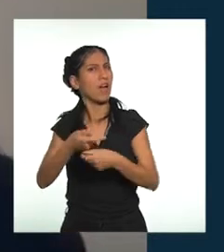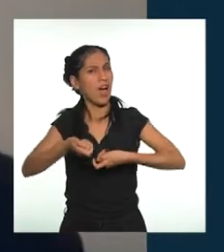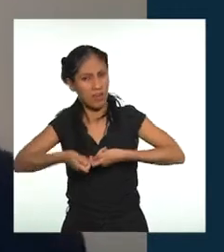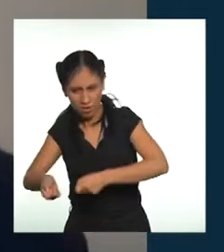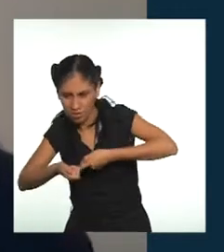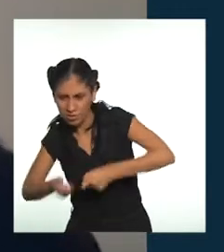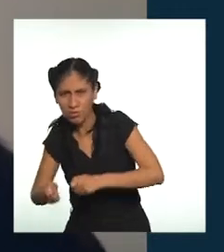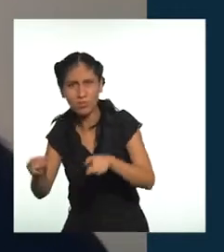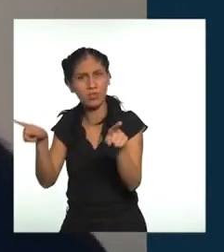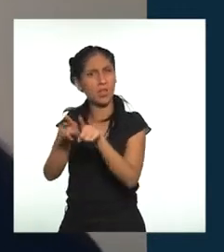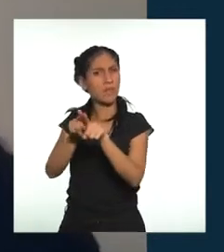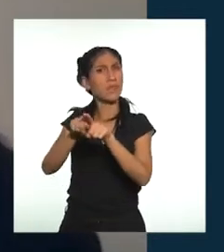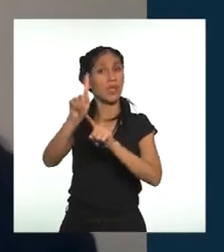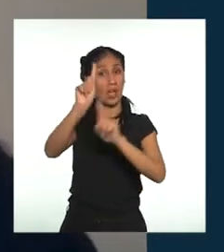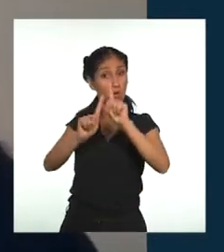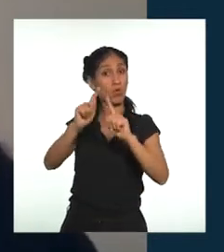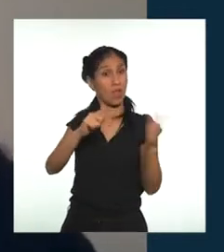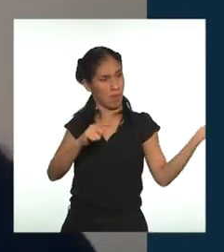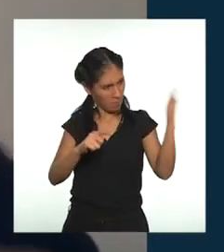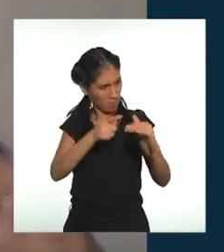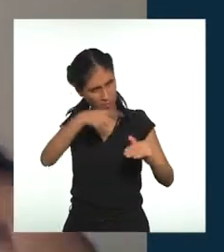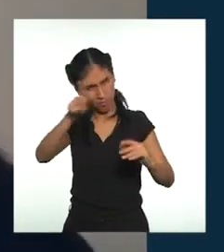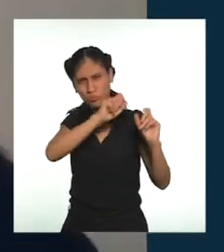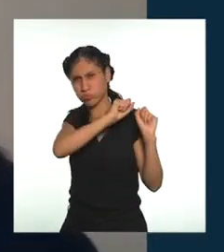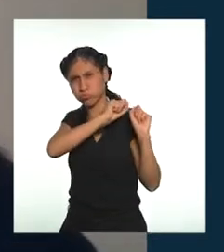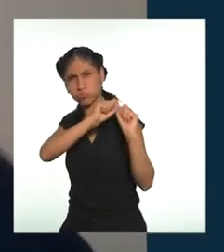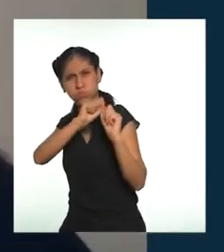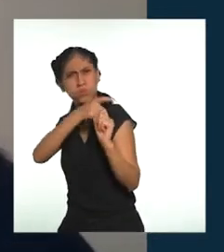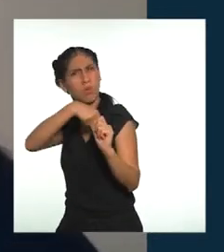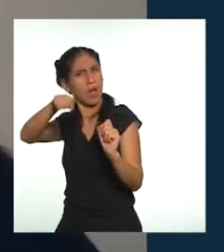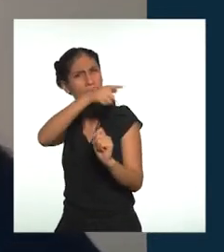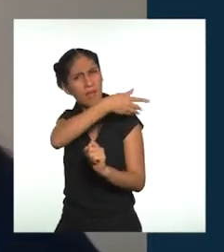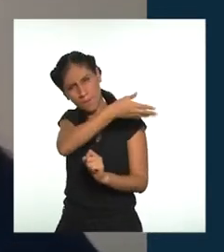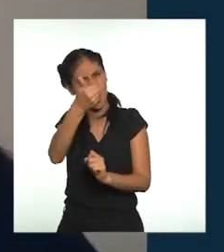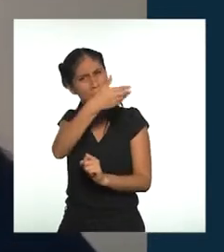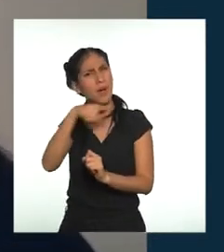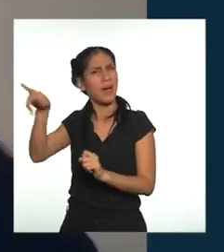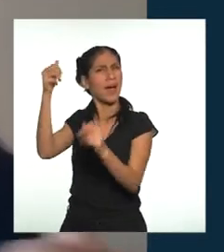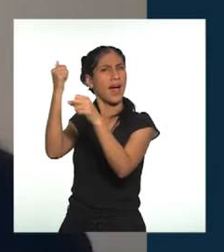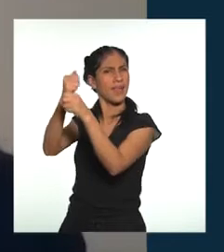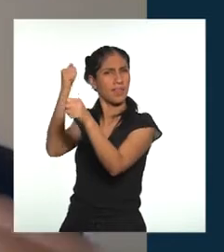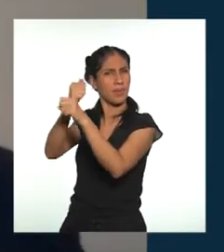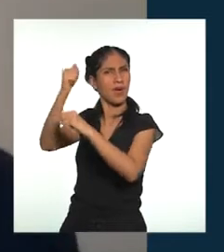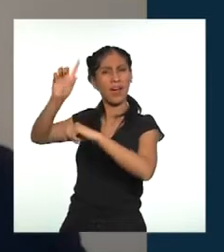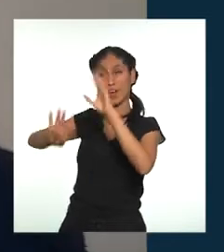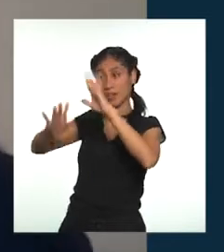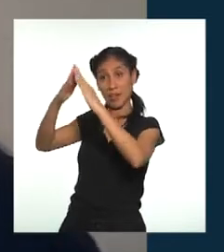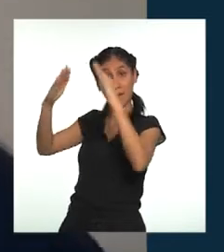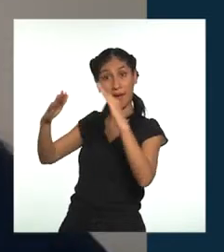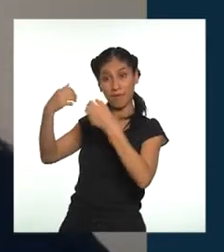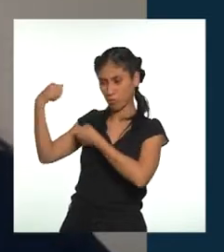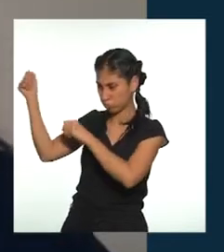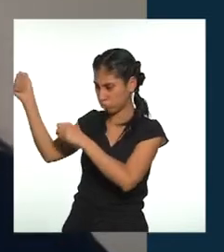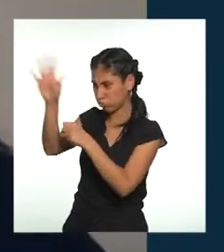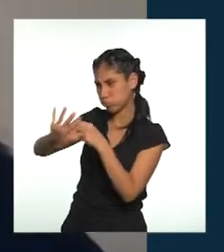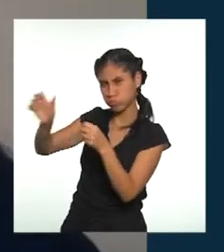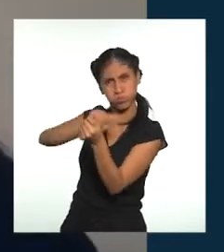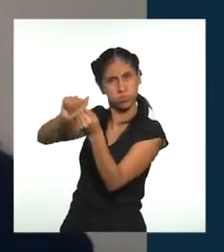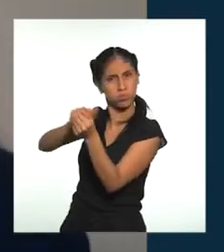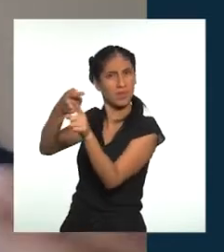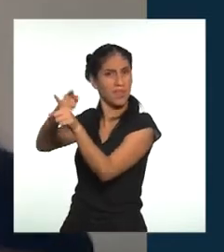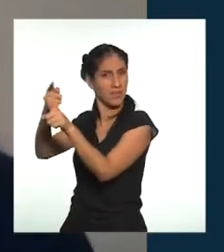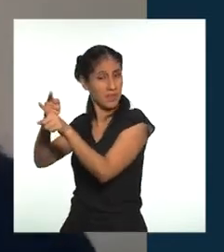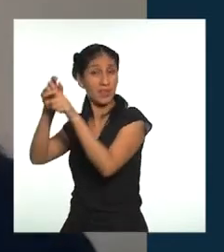mujeres trabajando de empleadas. Hemos sufrido una discriminación sistemática por ser parte de estos pueblos